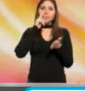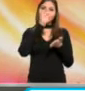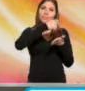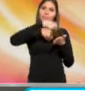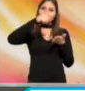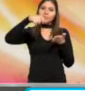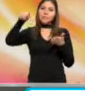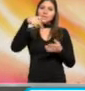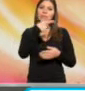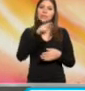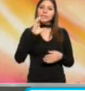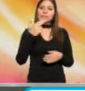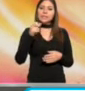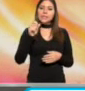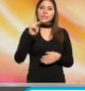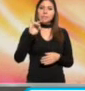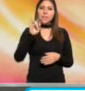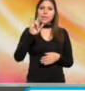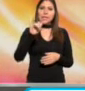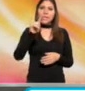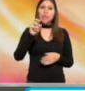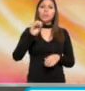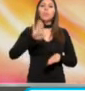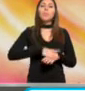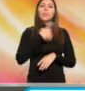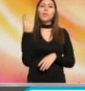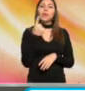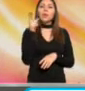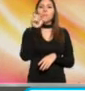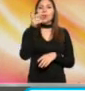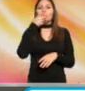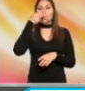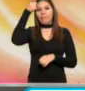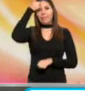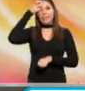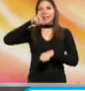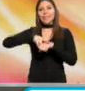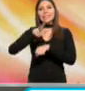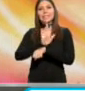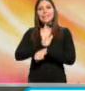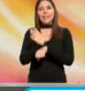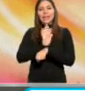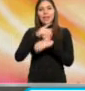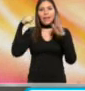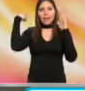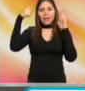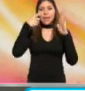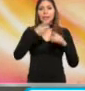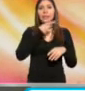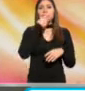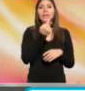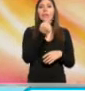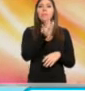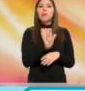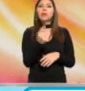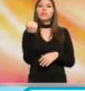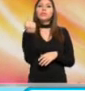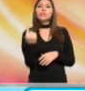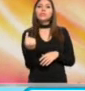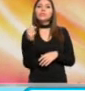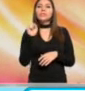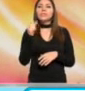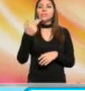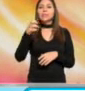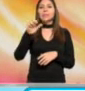que se le llamó Chespirito porque uno de los directores de cine con los que trabajó decía que era el pequeño Shakespeare. Y este es